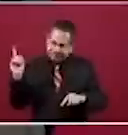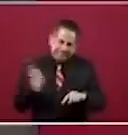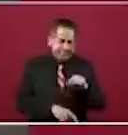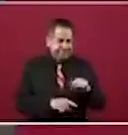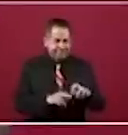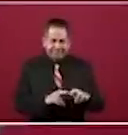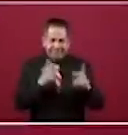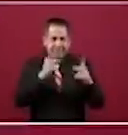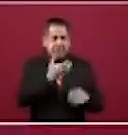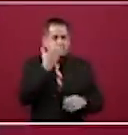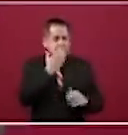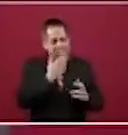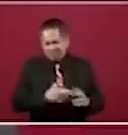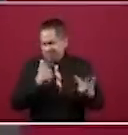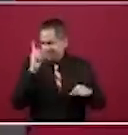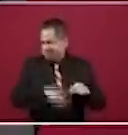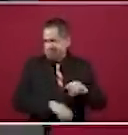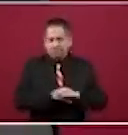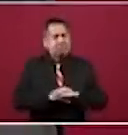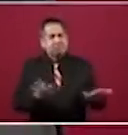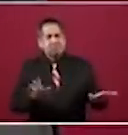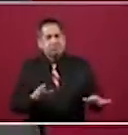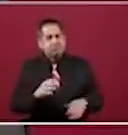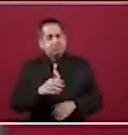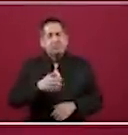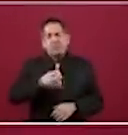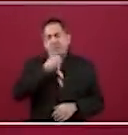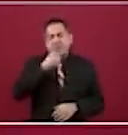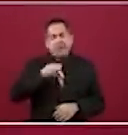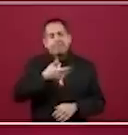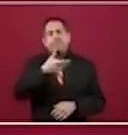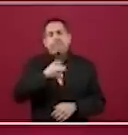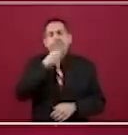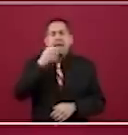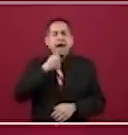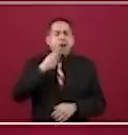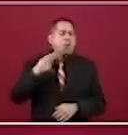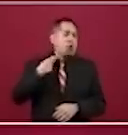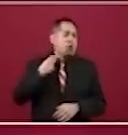molde en el que se hacía la vieja política, no dejar nada